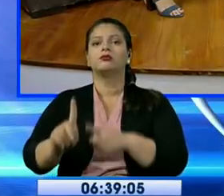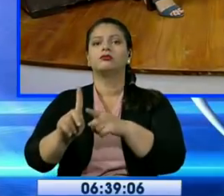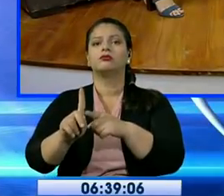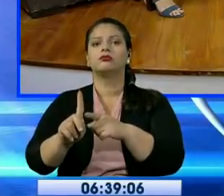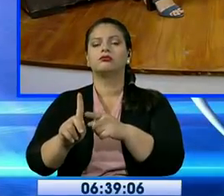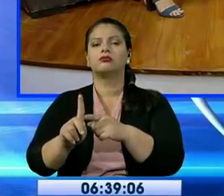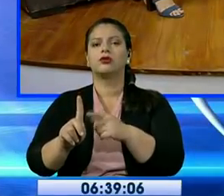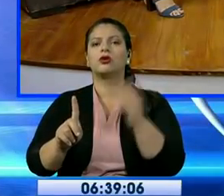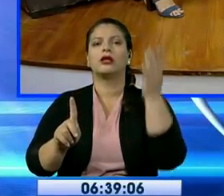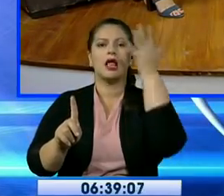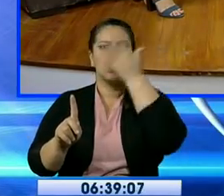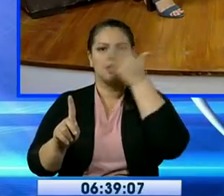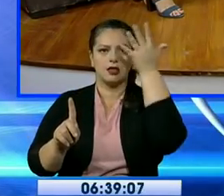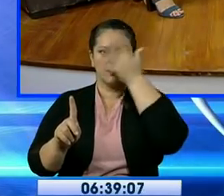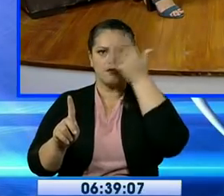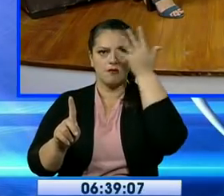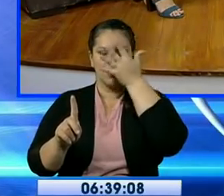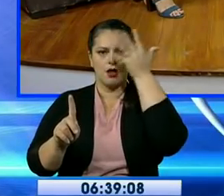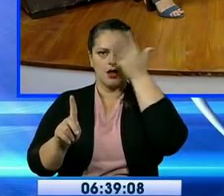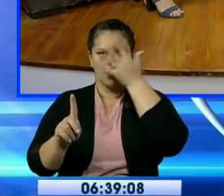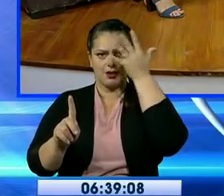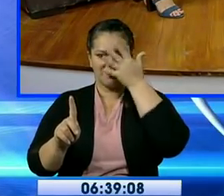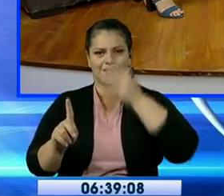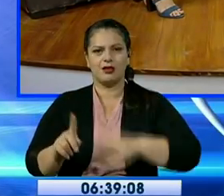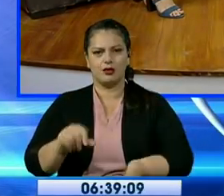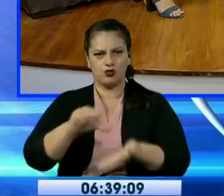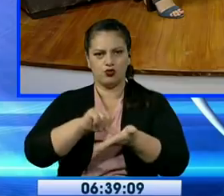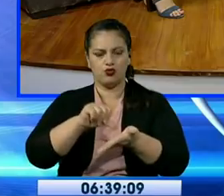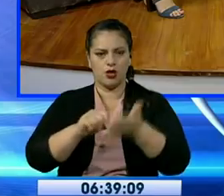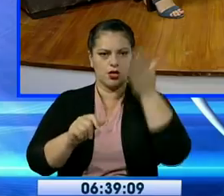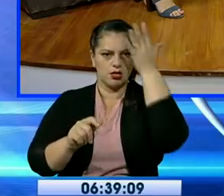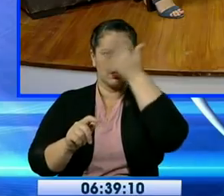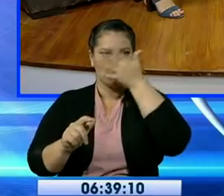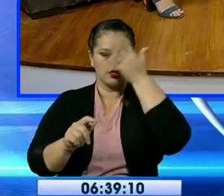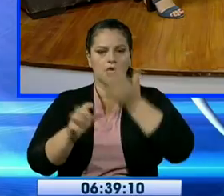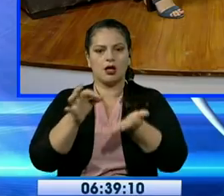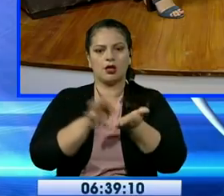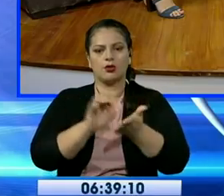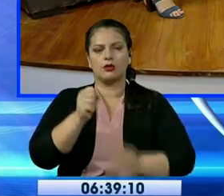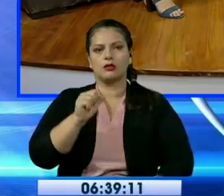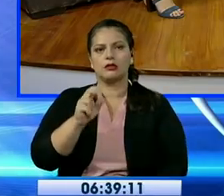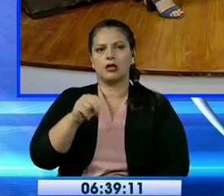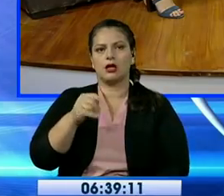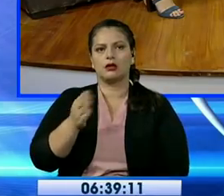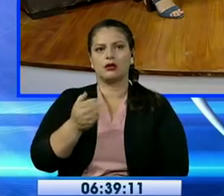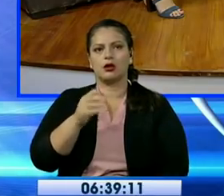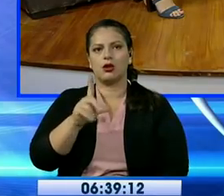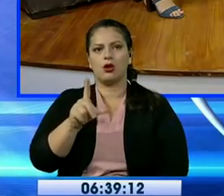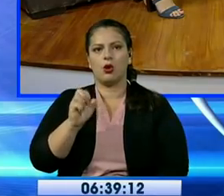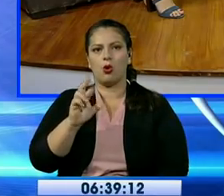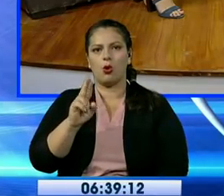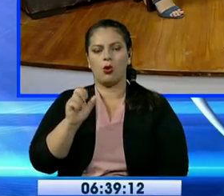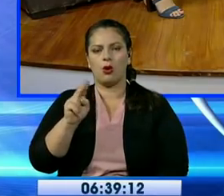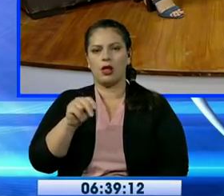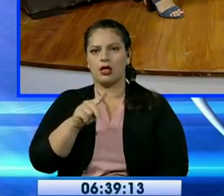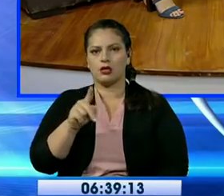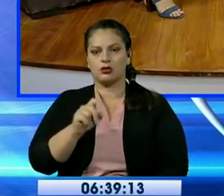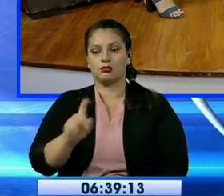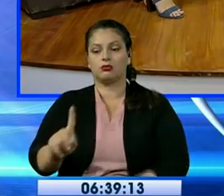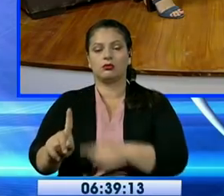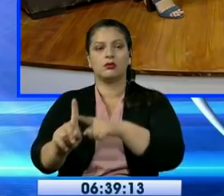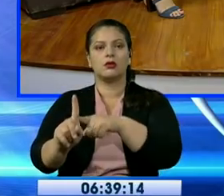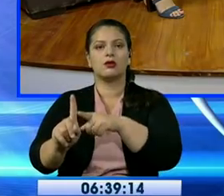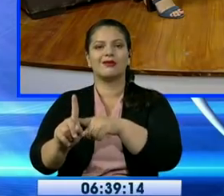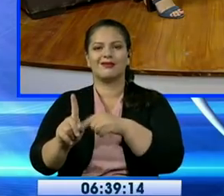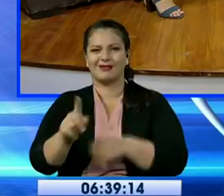en San Lorenzo, lugar donde ocurrió esto que ha sido denominado por las autoridades como un acto terrorista. Hacemos contacto con